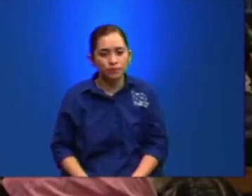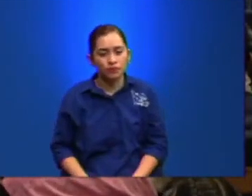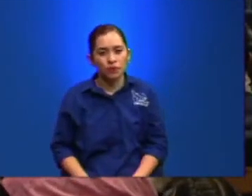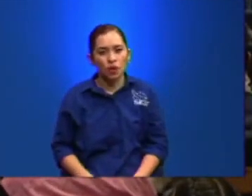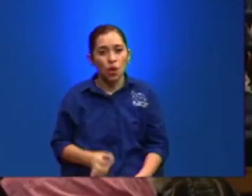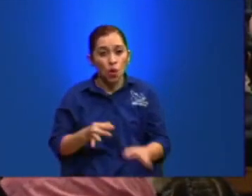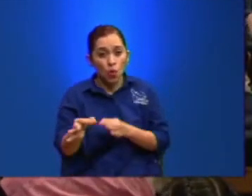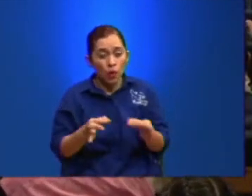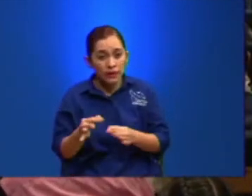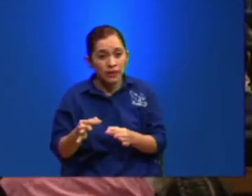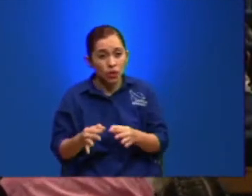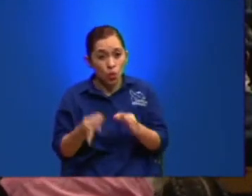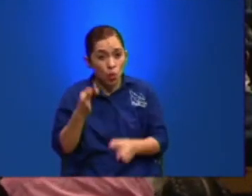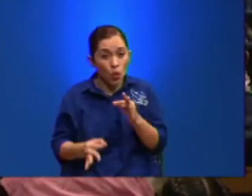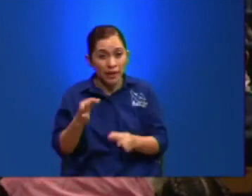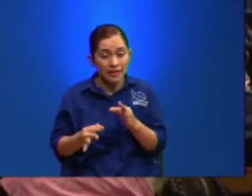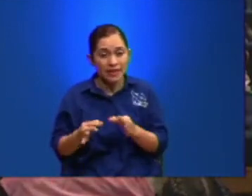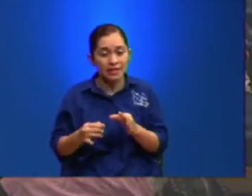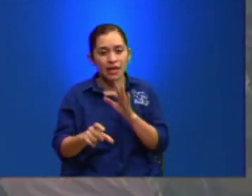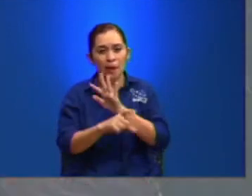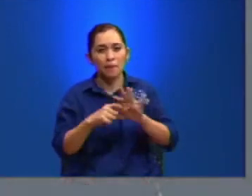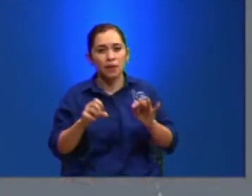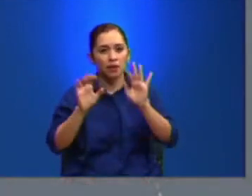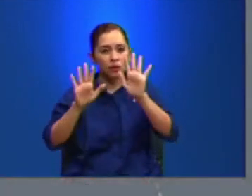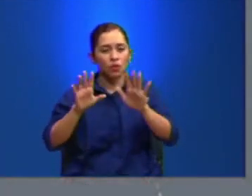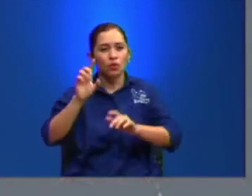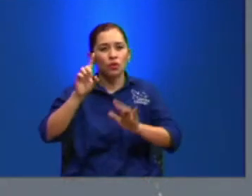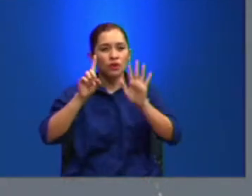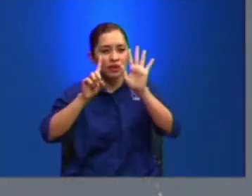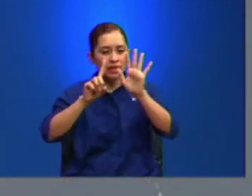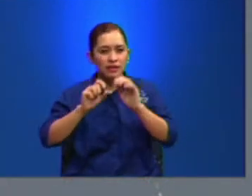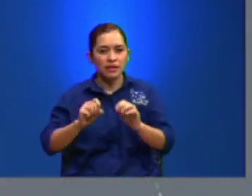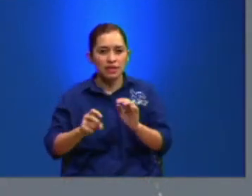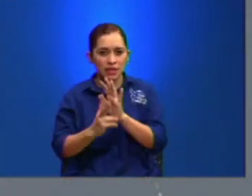19 ella lo hizo dormir